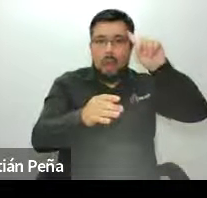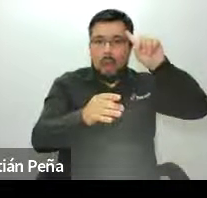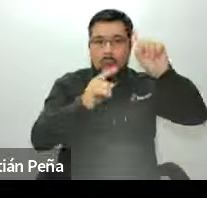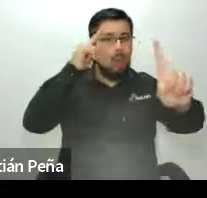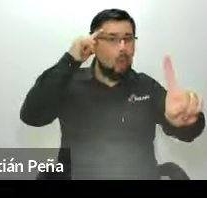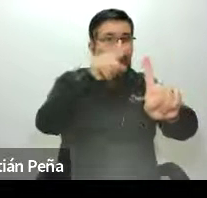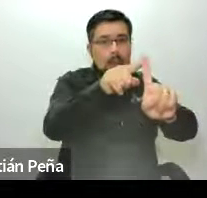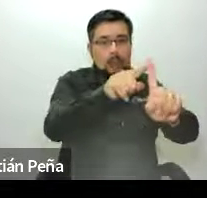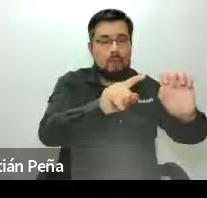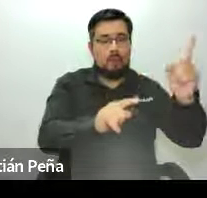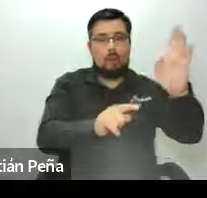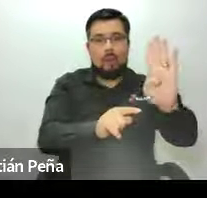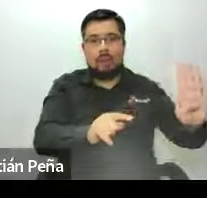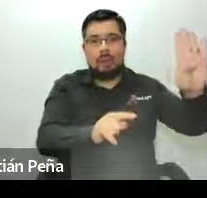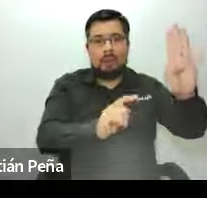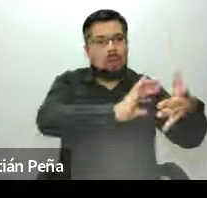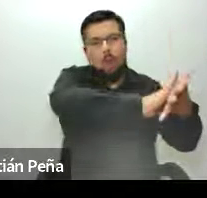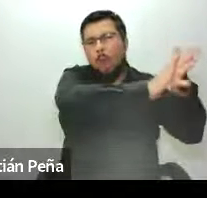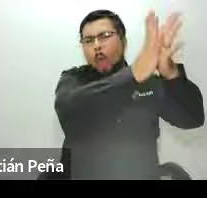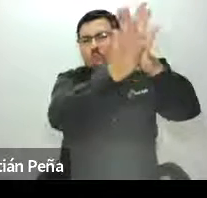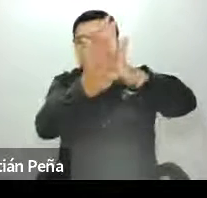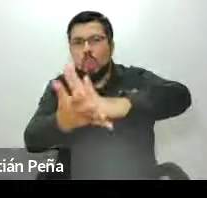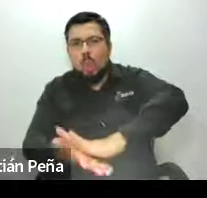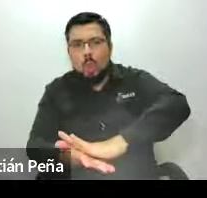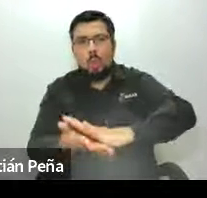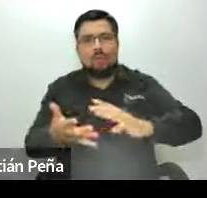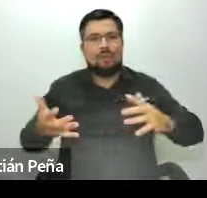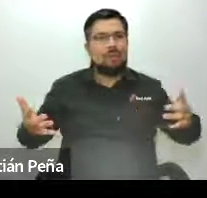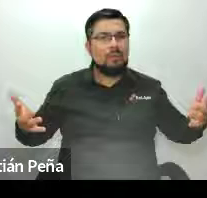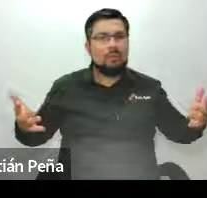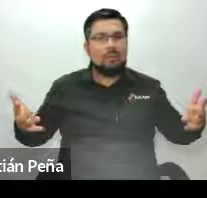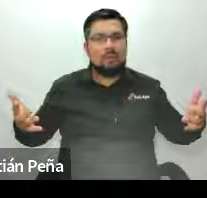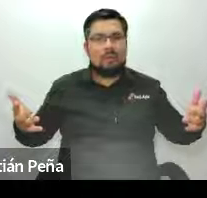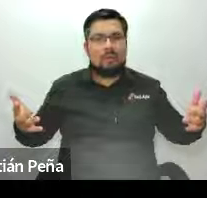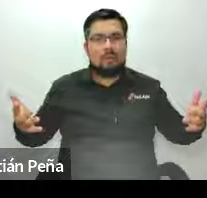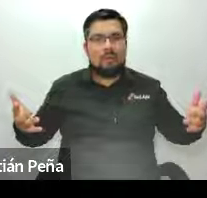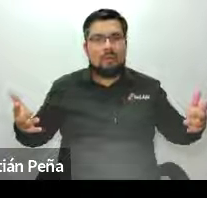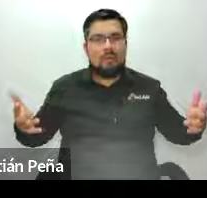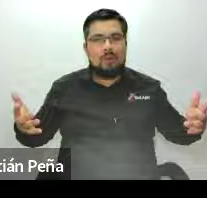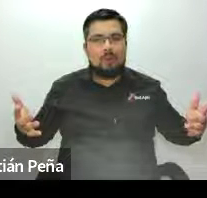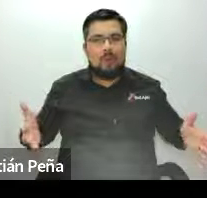entienden? Como una medida así para todo, frente a todo